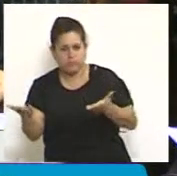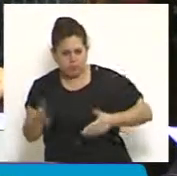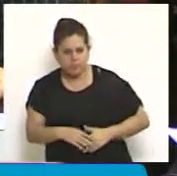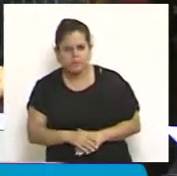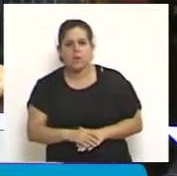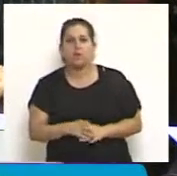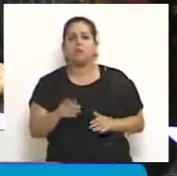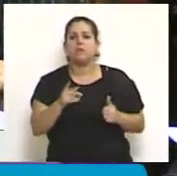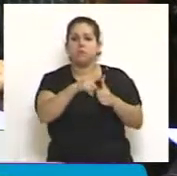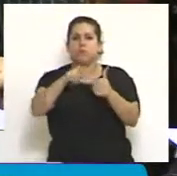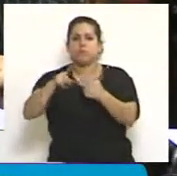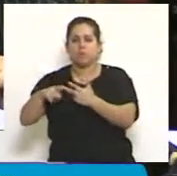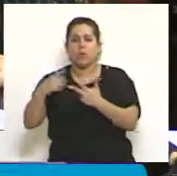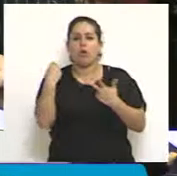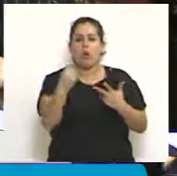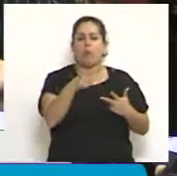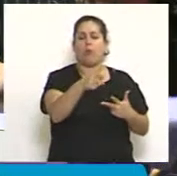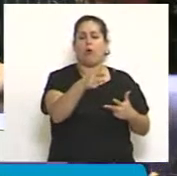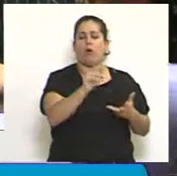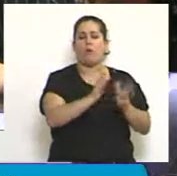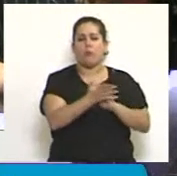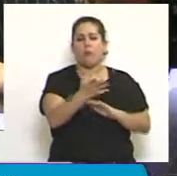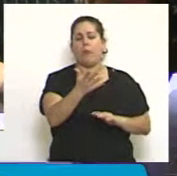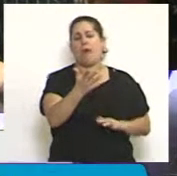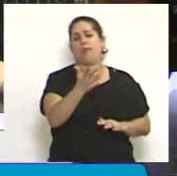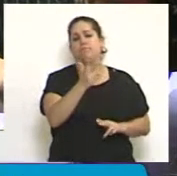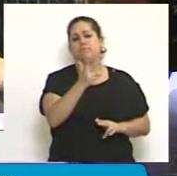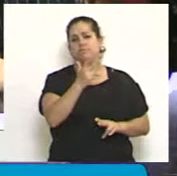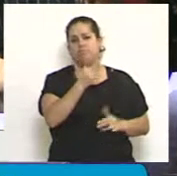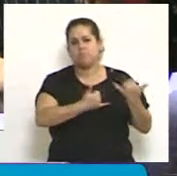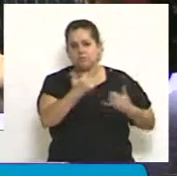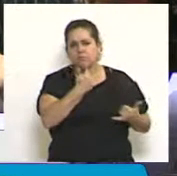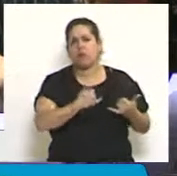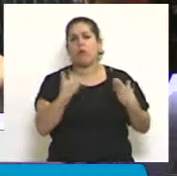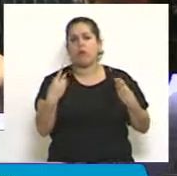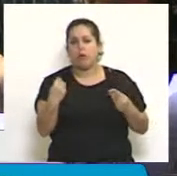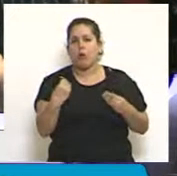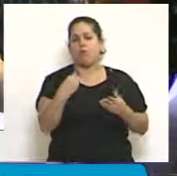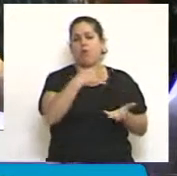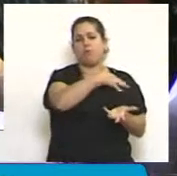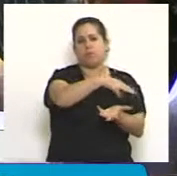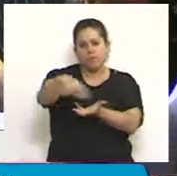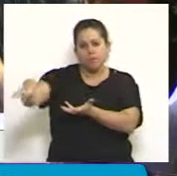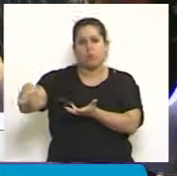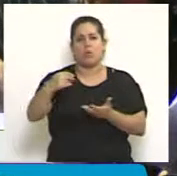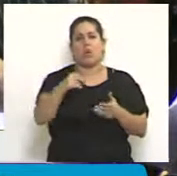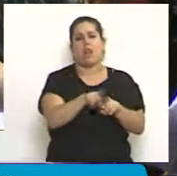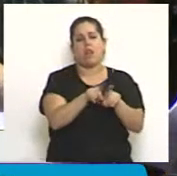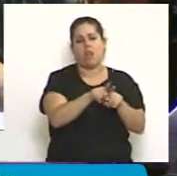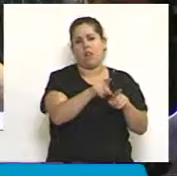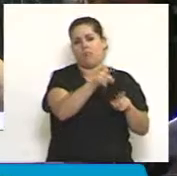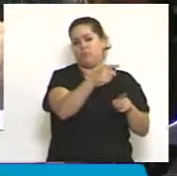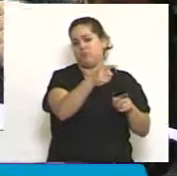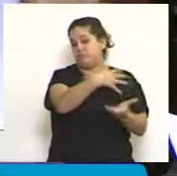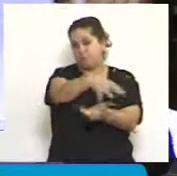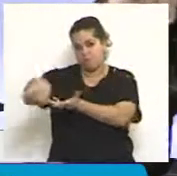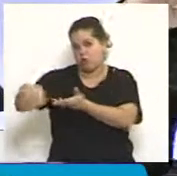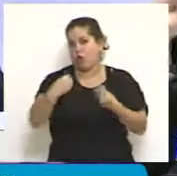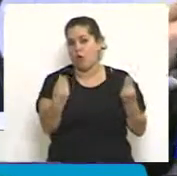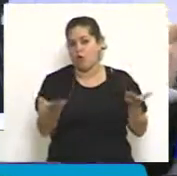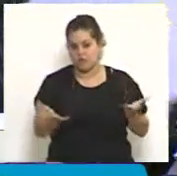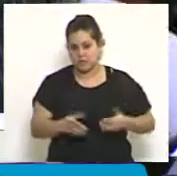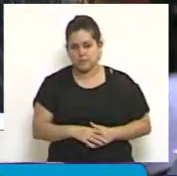intervendrá también como órgano revisor de las decisiones adoptadas por los tribunales federales de juicio en lo penal económico respecto